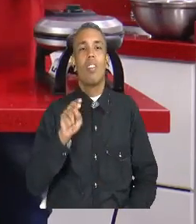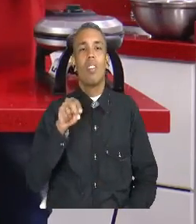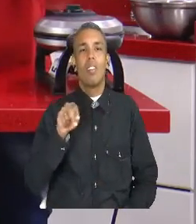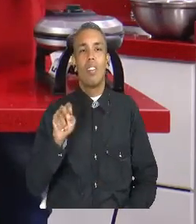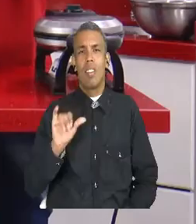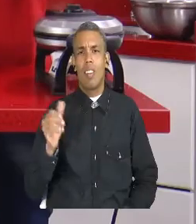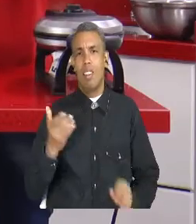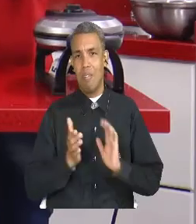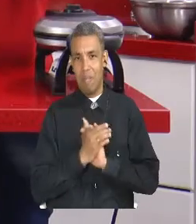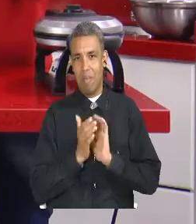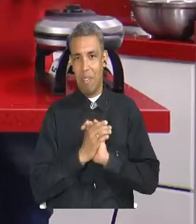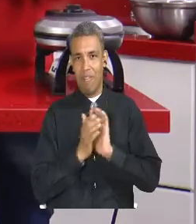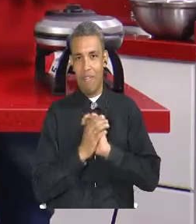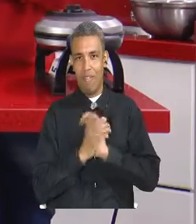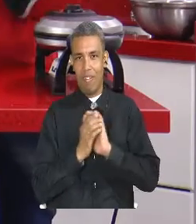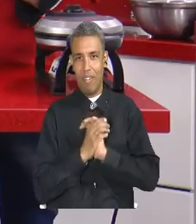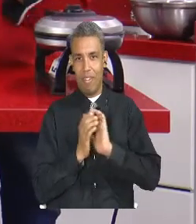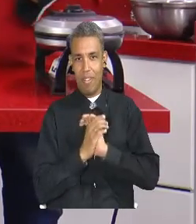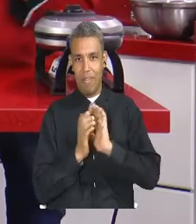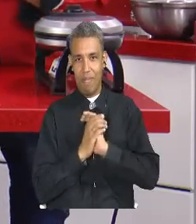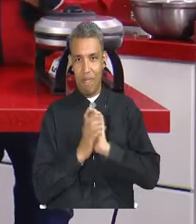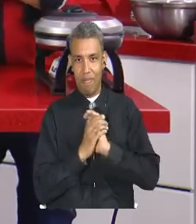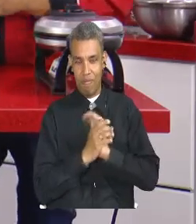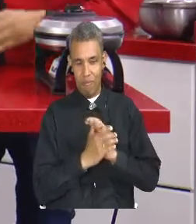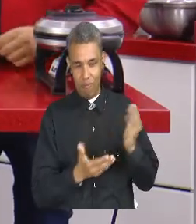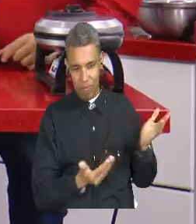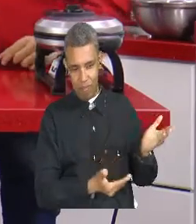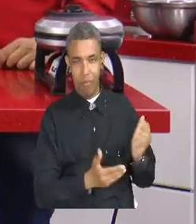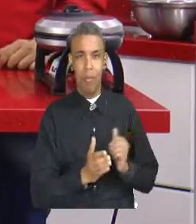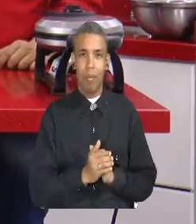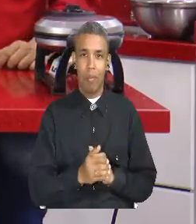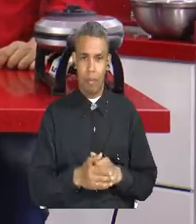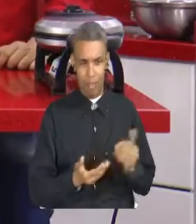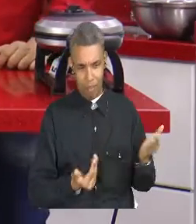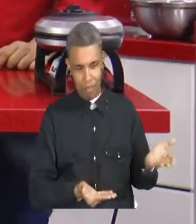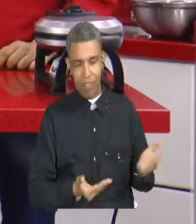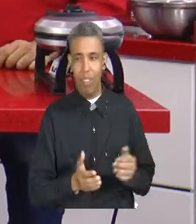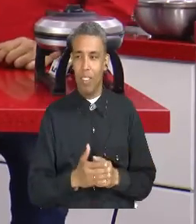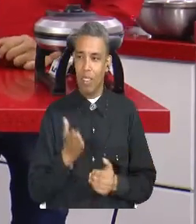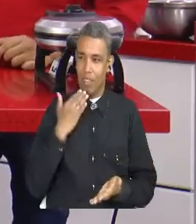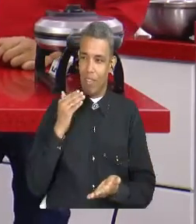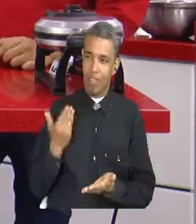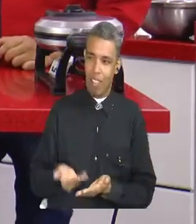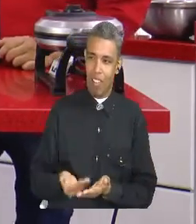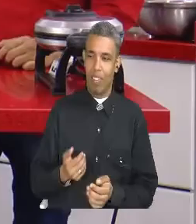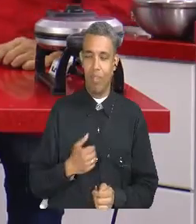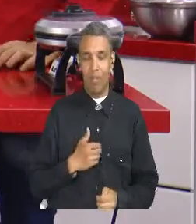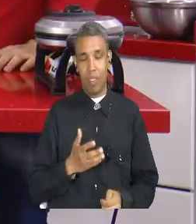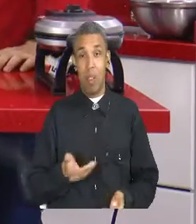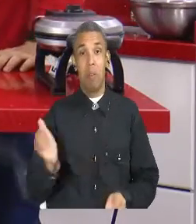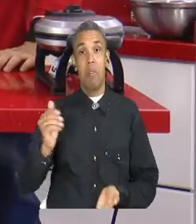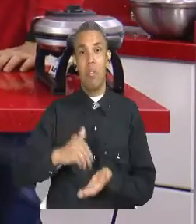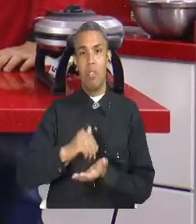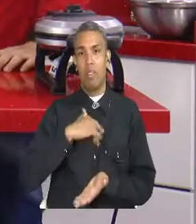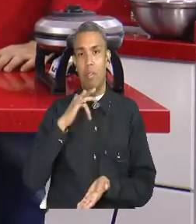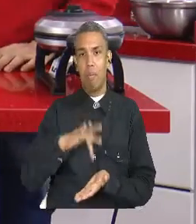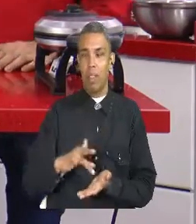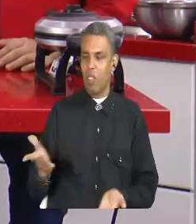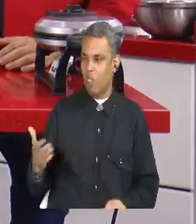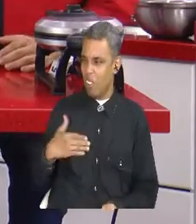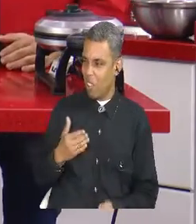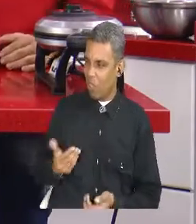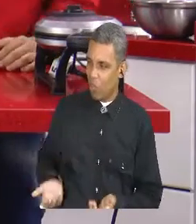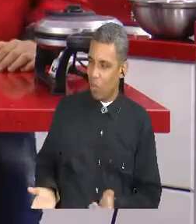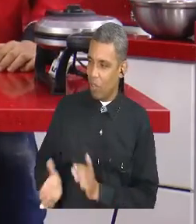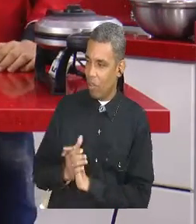¡Caramba! Claro que sí, Jenny, bienvenida. Gracias, gracias. Por aquí. Muchas Hola, gracias. Hola, Jenny, ¿cómo vas? No, muy